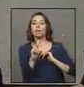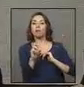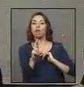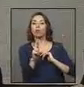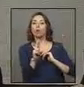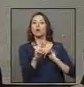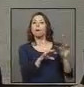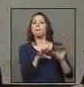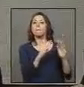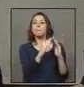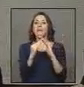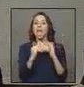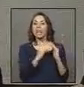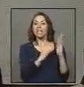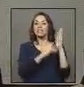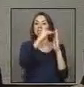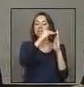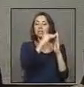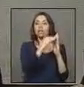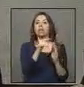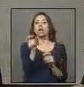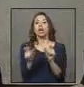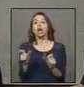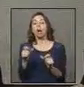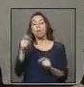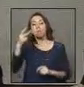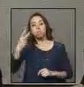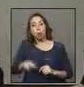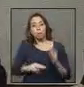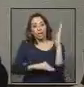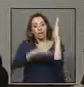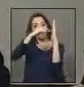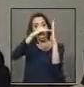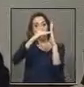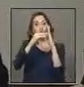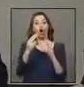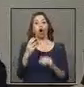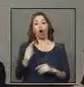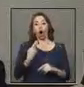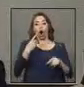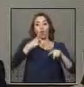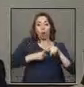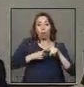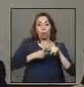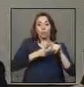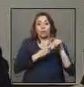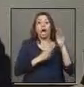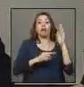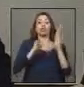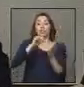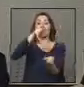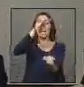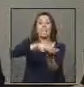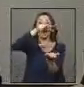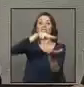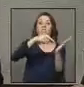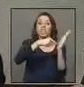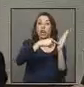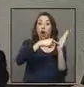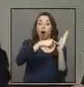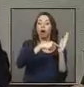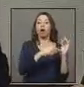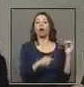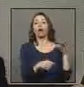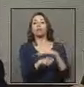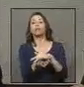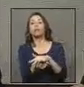ratificado por los propietarios o los copropietarios, les pasa a ser oponible. Por lo tanto, con las disposiciones de los